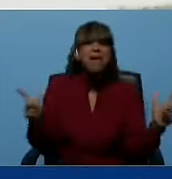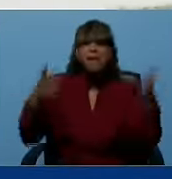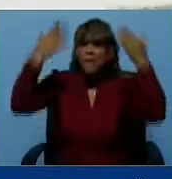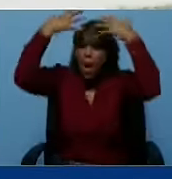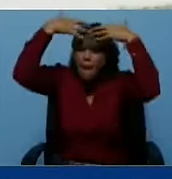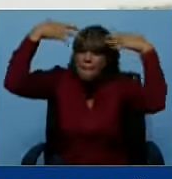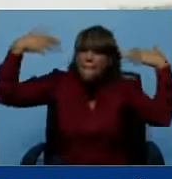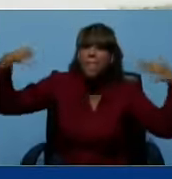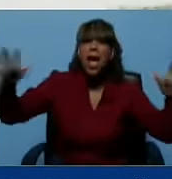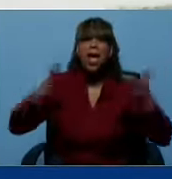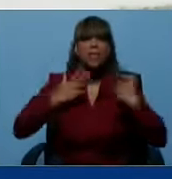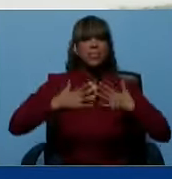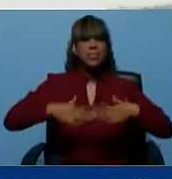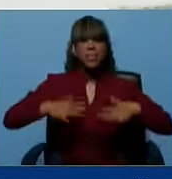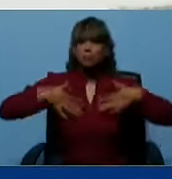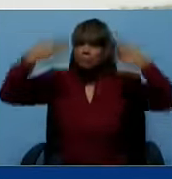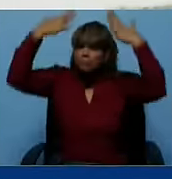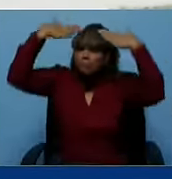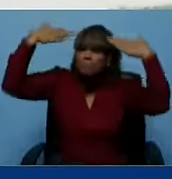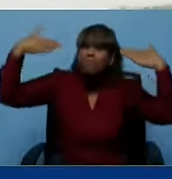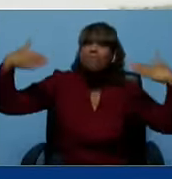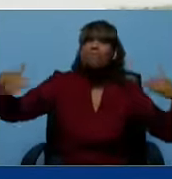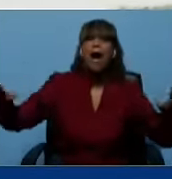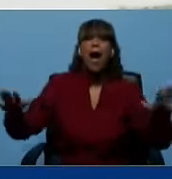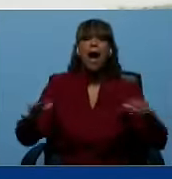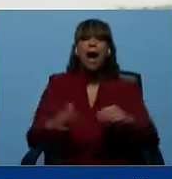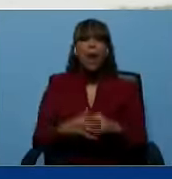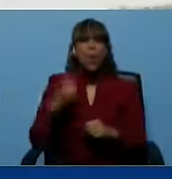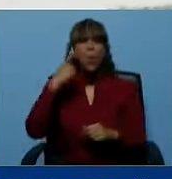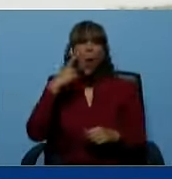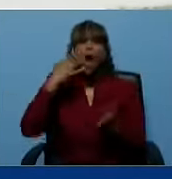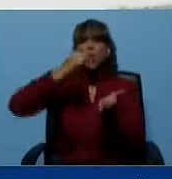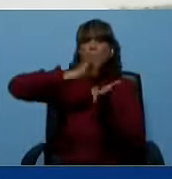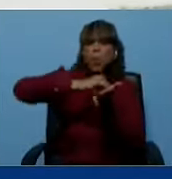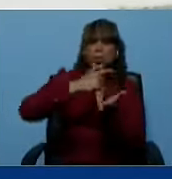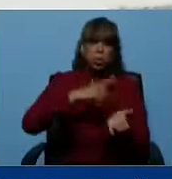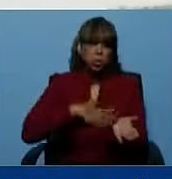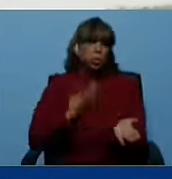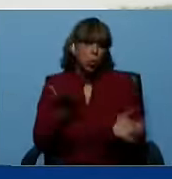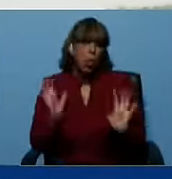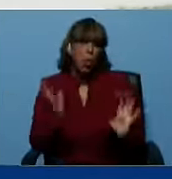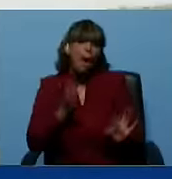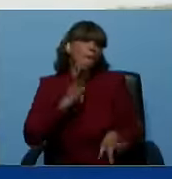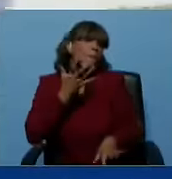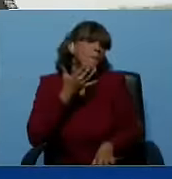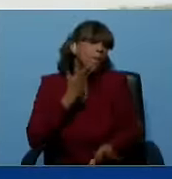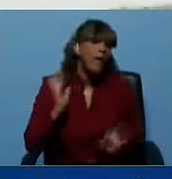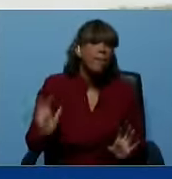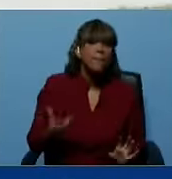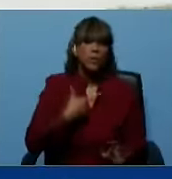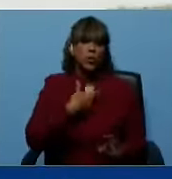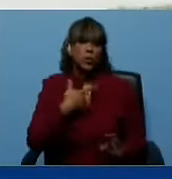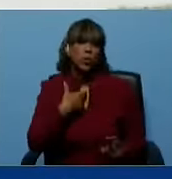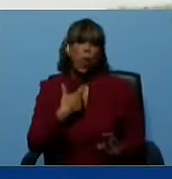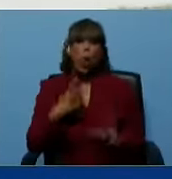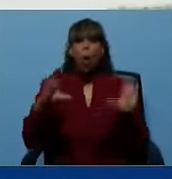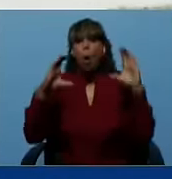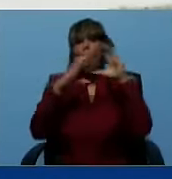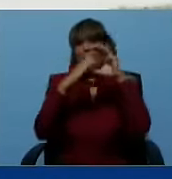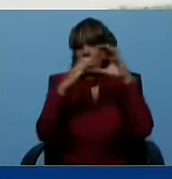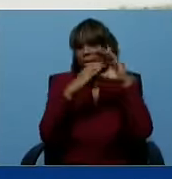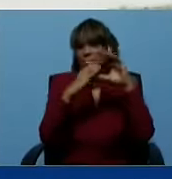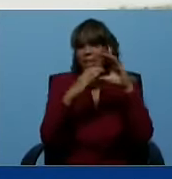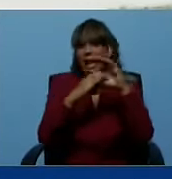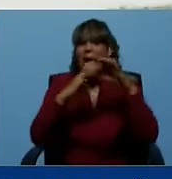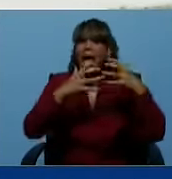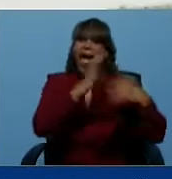mente. Liberando. Y WhatsApp. Yo podría, porque fíjate, a mí Conatel